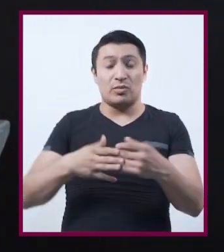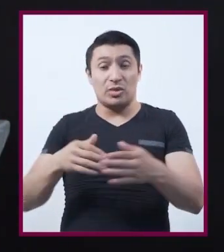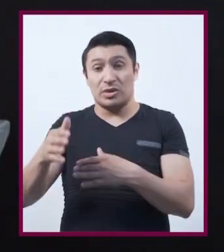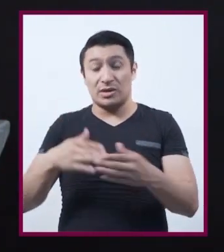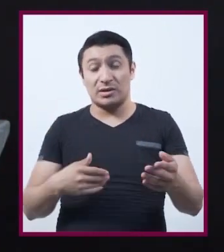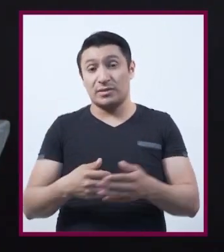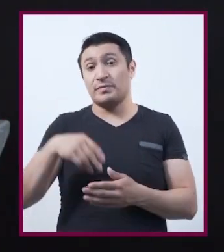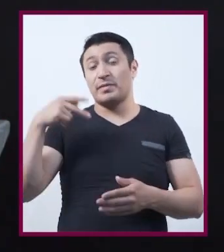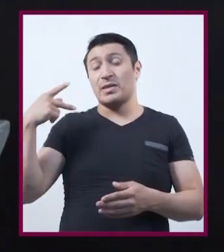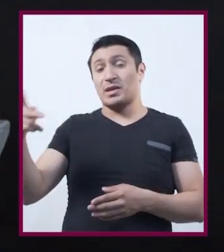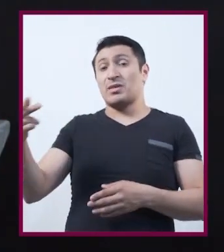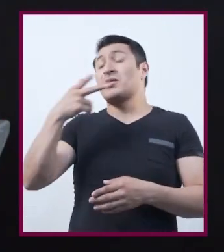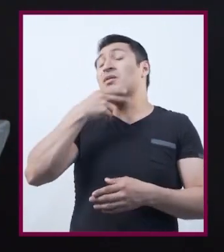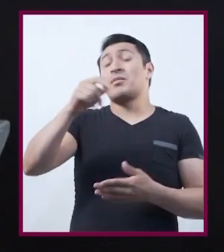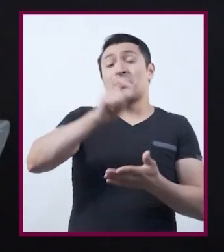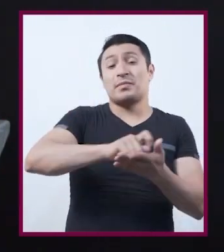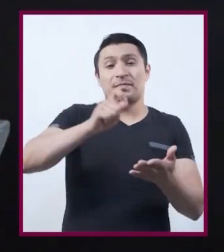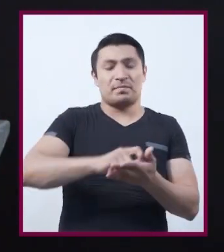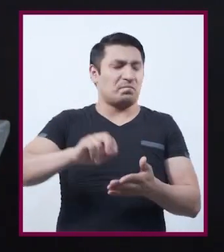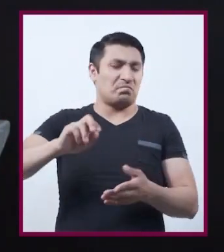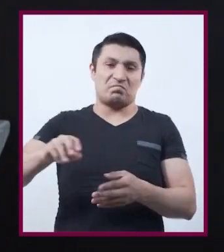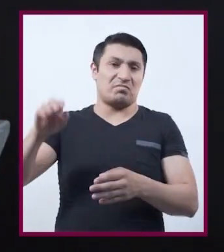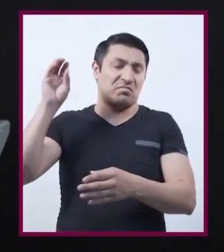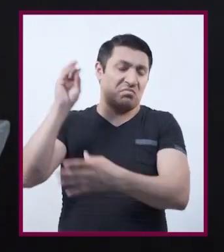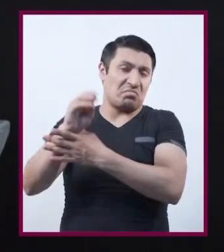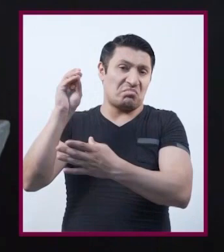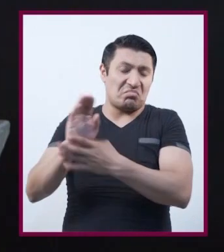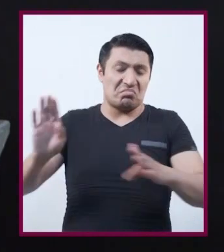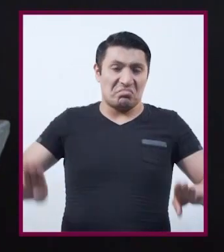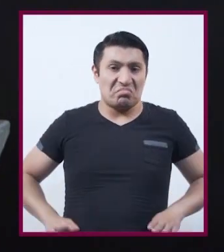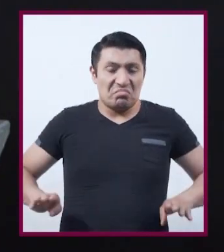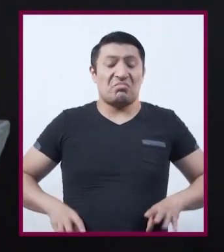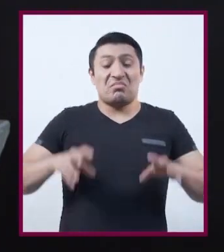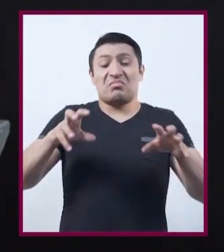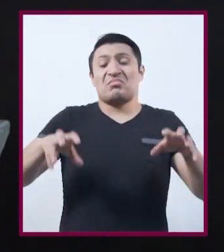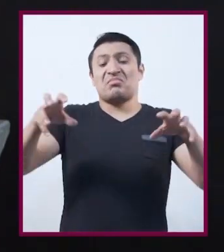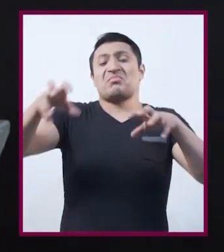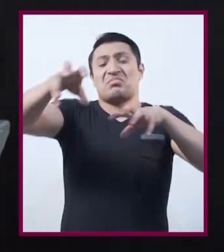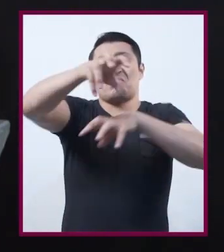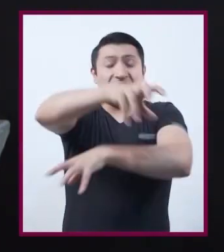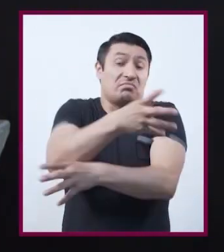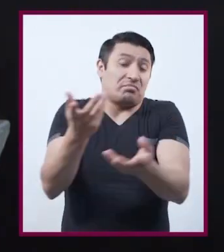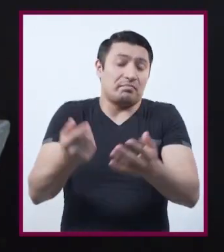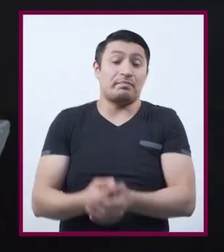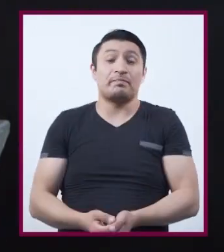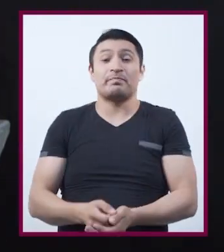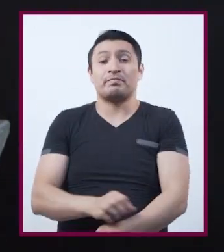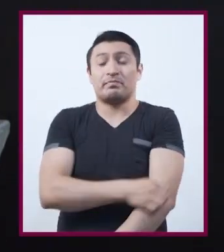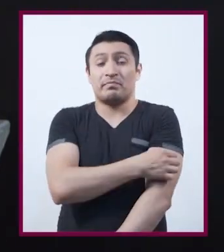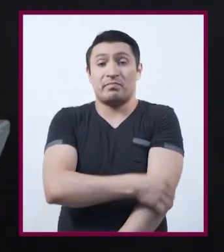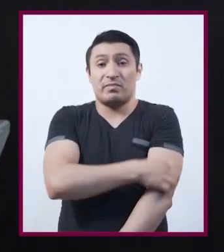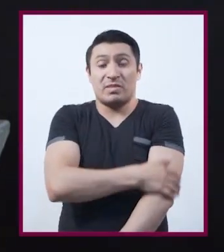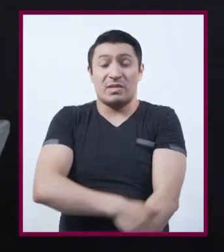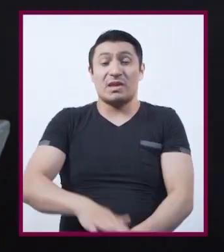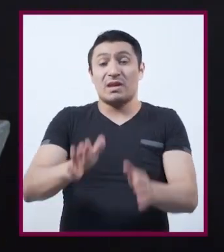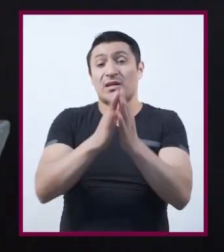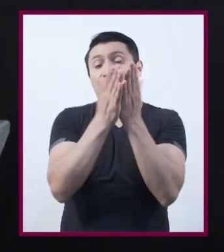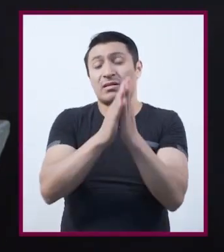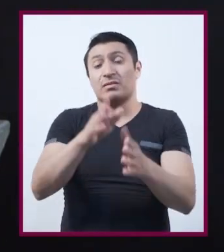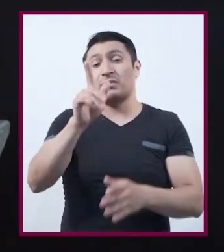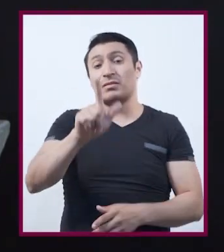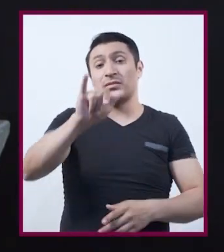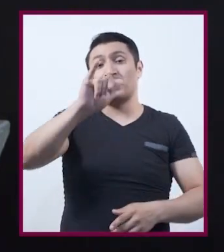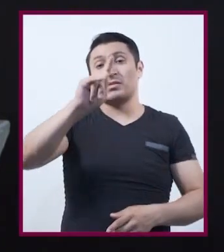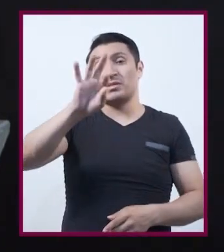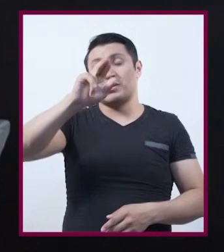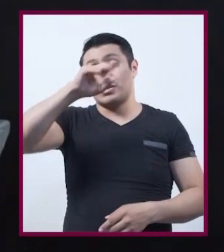para entender la construcción del presente en Latinoamérica, ya que fue uno de los primeros intelectuales en tratar los procesos de colonización de